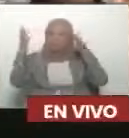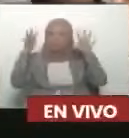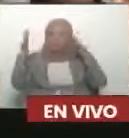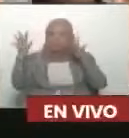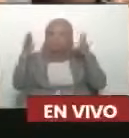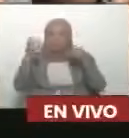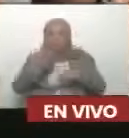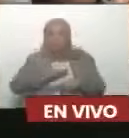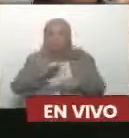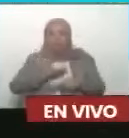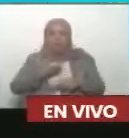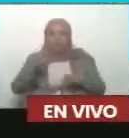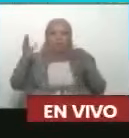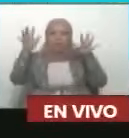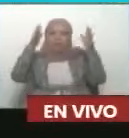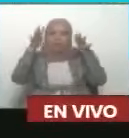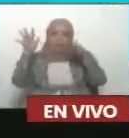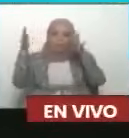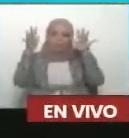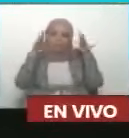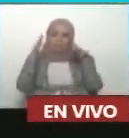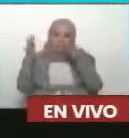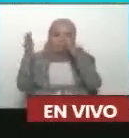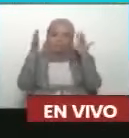¡El alcalde de la Victoria!